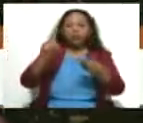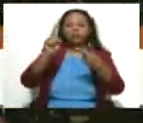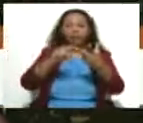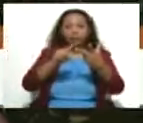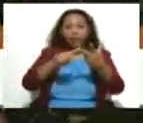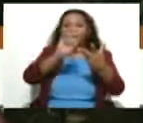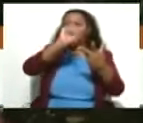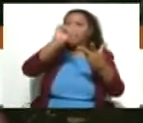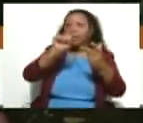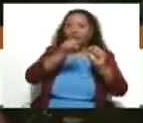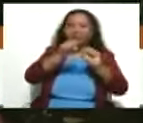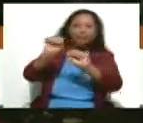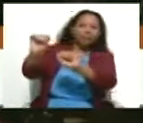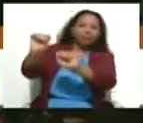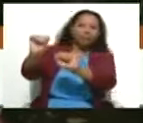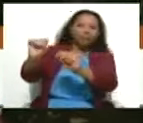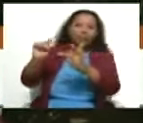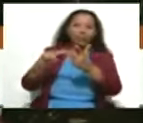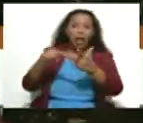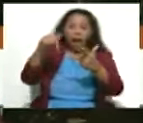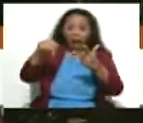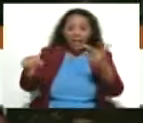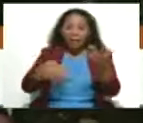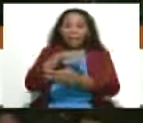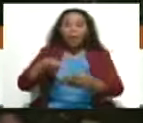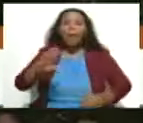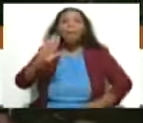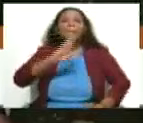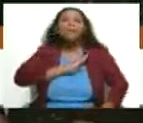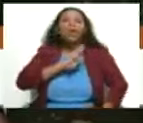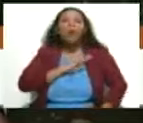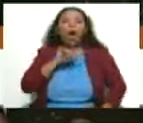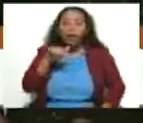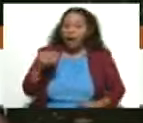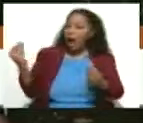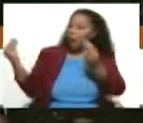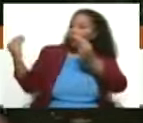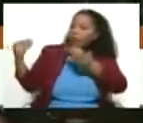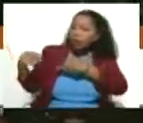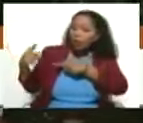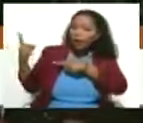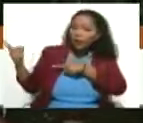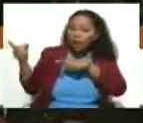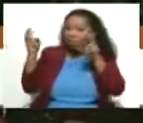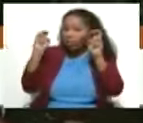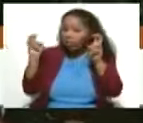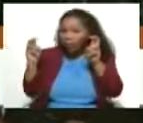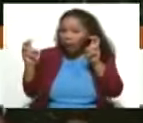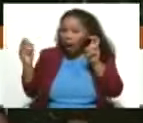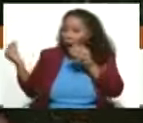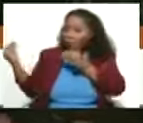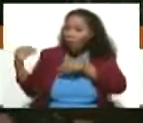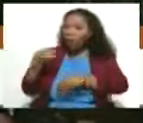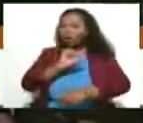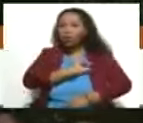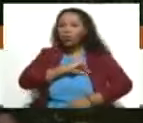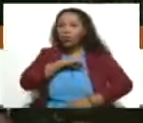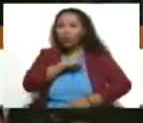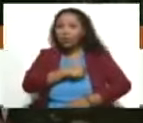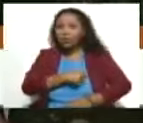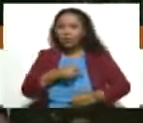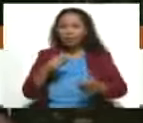nada que ver aquí. Esto es un problema que se resuelve de acuerdo, valga el término, al acuerdo de